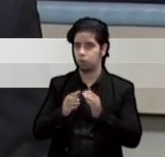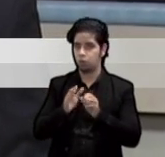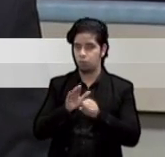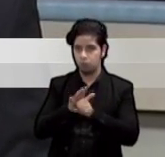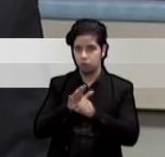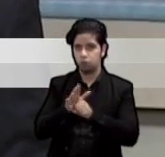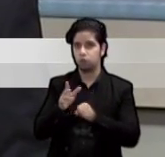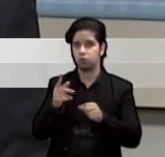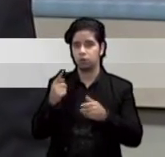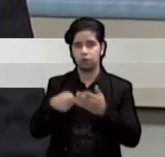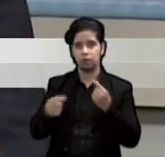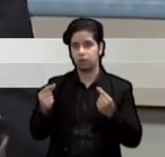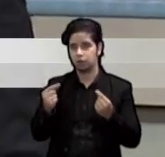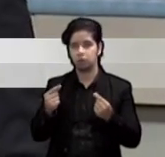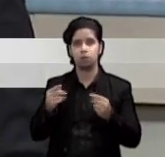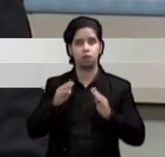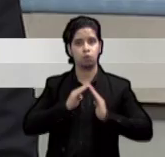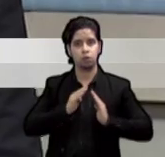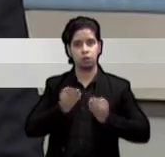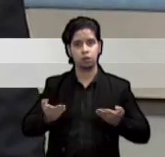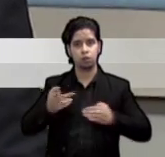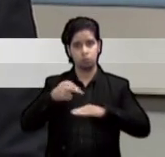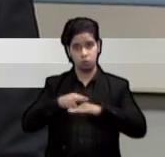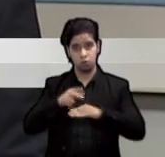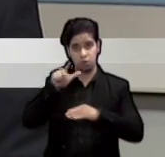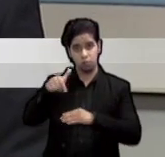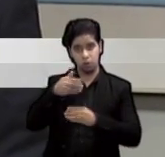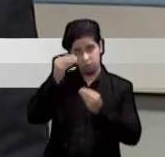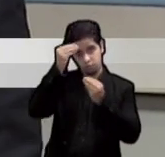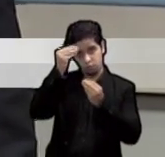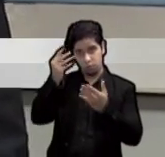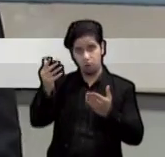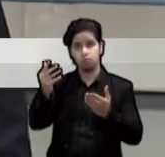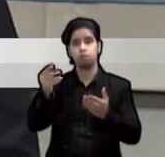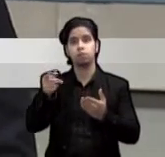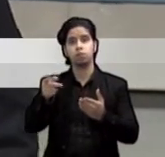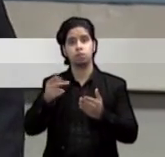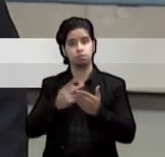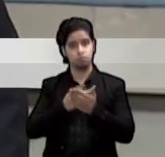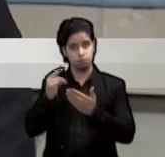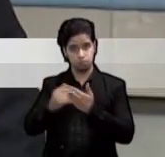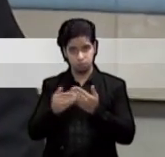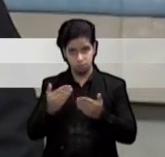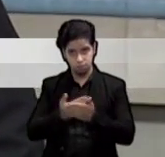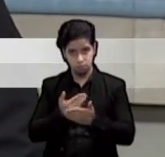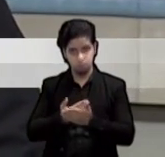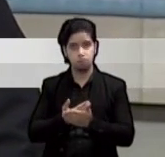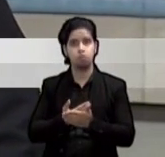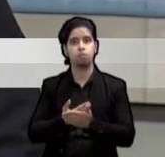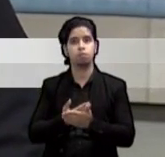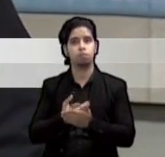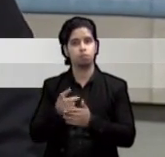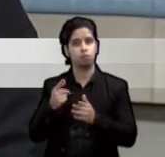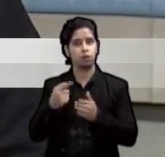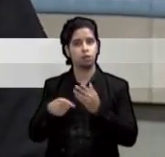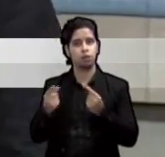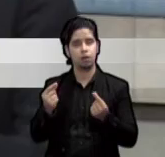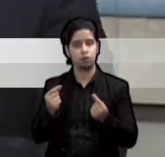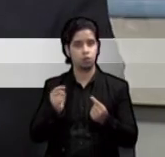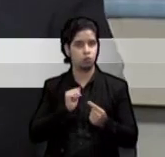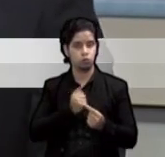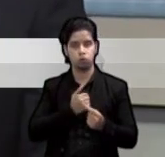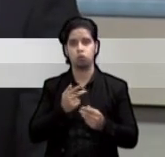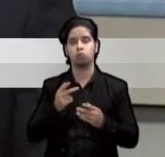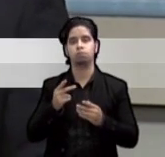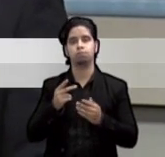del quehacer deportivo en el país, luego informar varios de los proyectos y programas que hace nuestro Departamento de Recreación y Deporte,